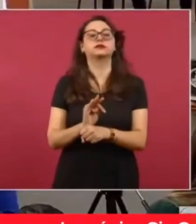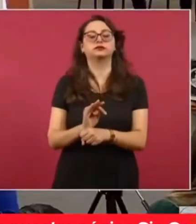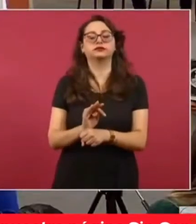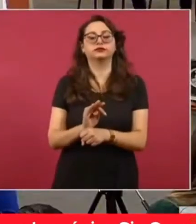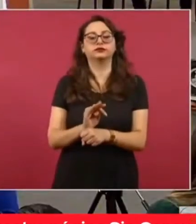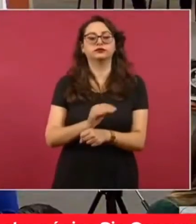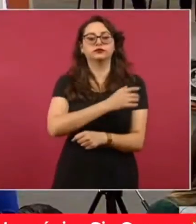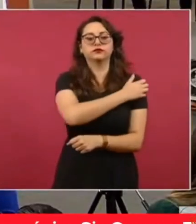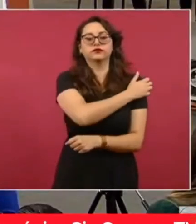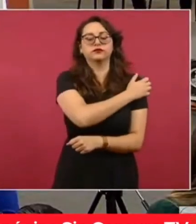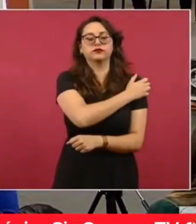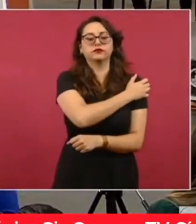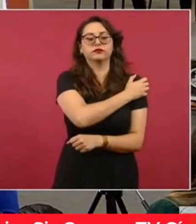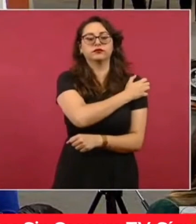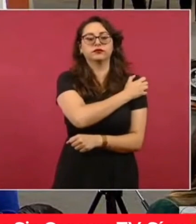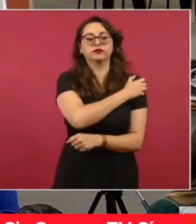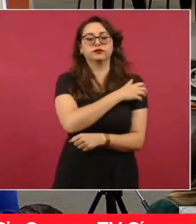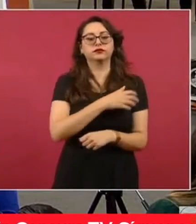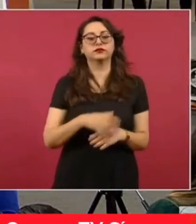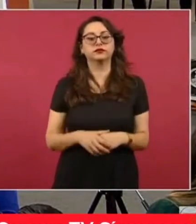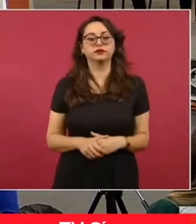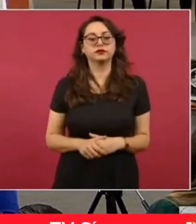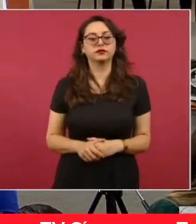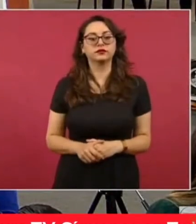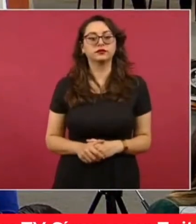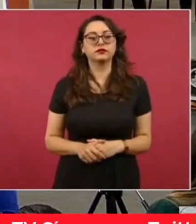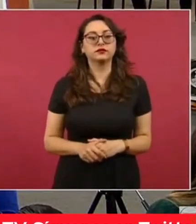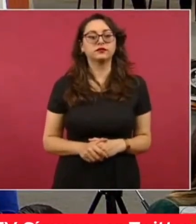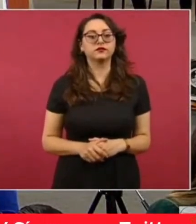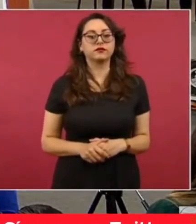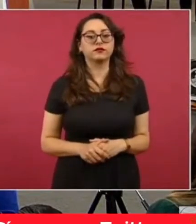como más de dos mil